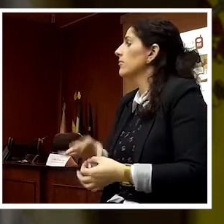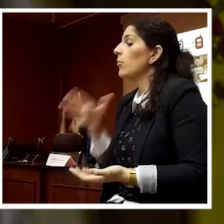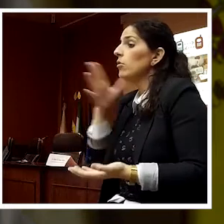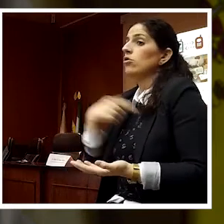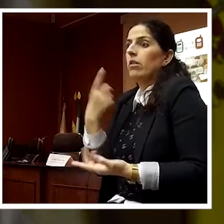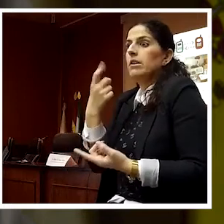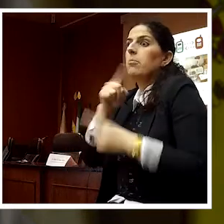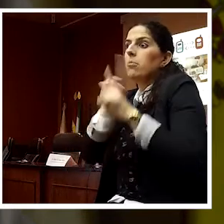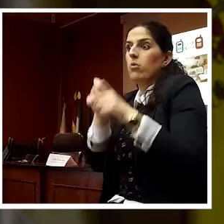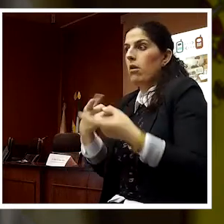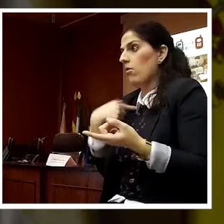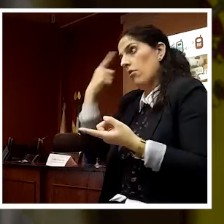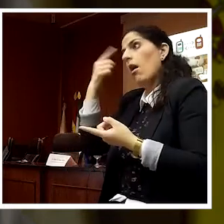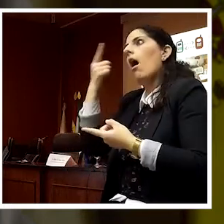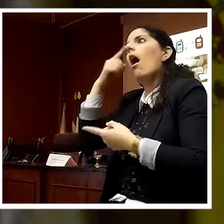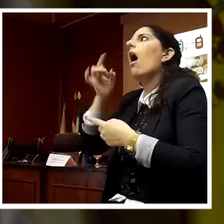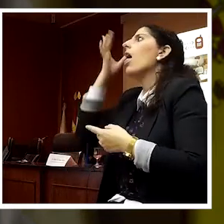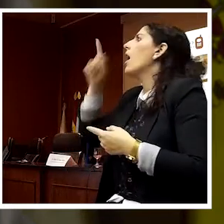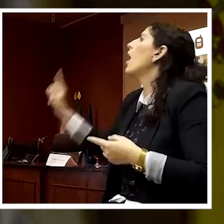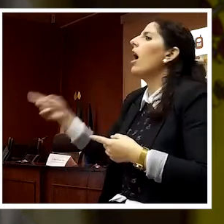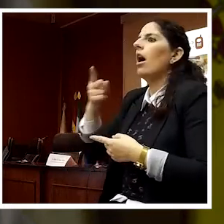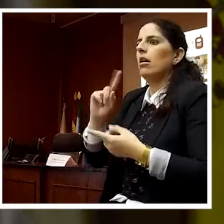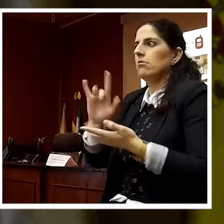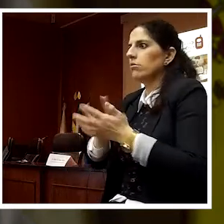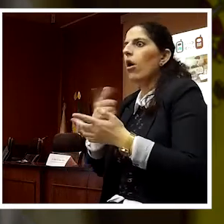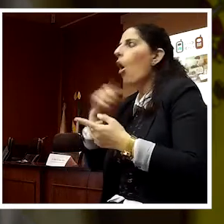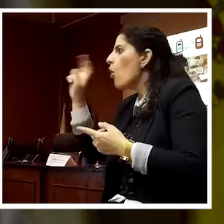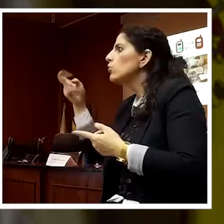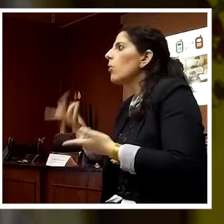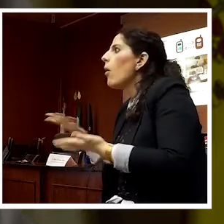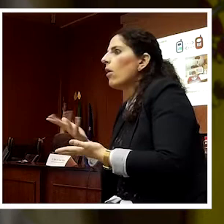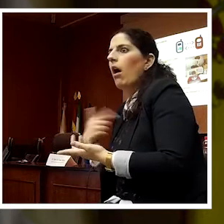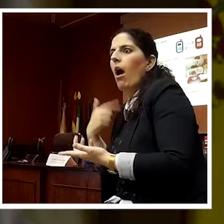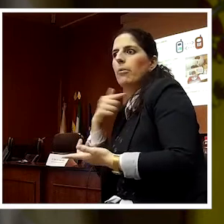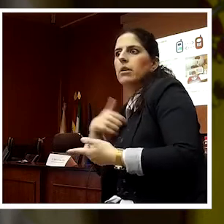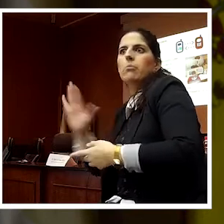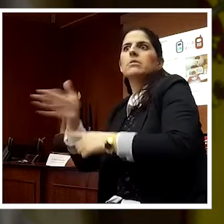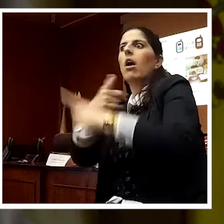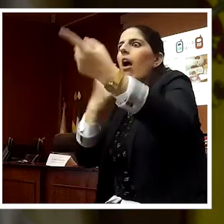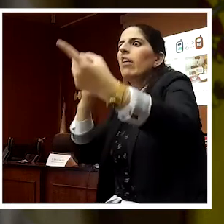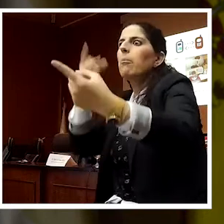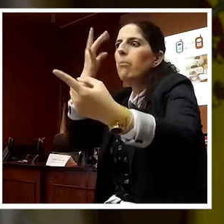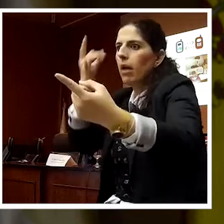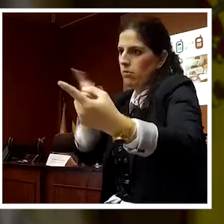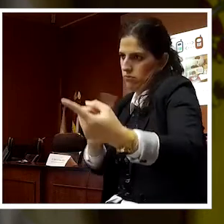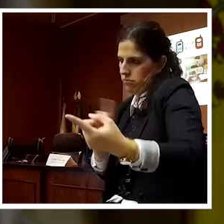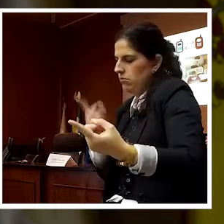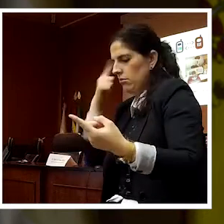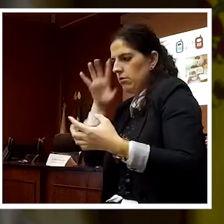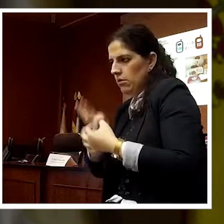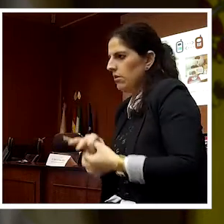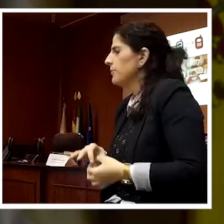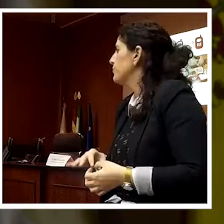es inevitable. Las preguntas prácticamente son casi siempre las mismas, pero se enfocan en